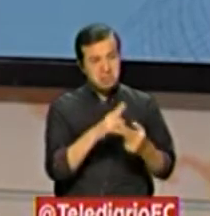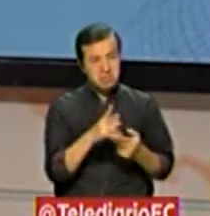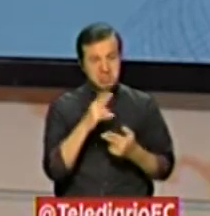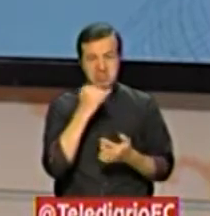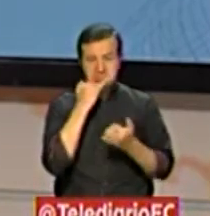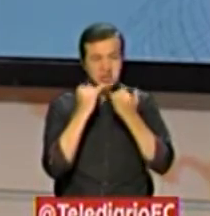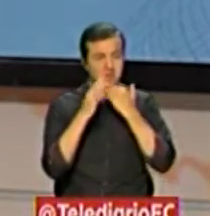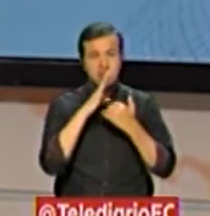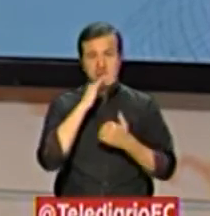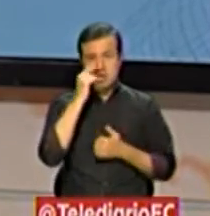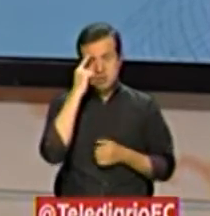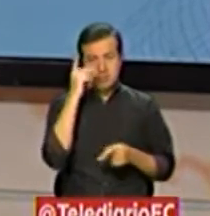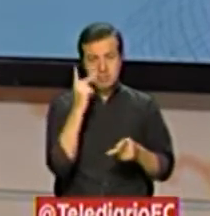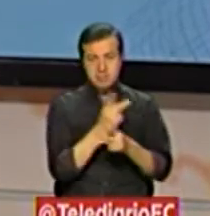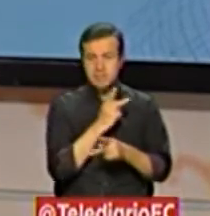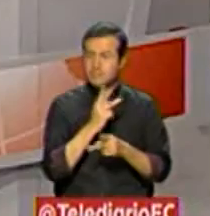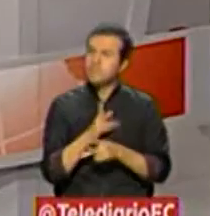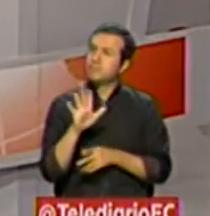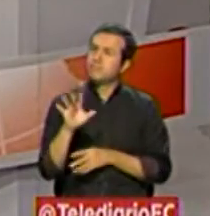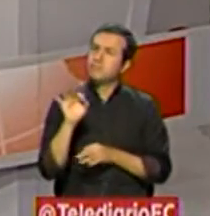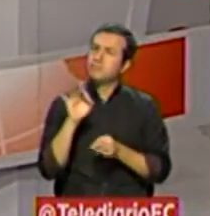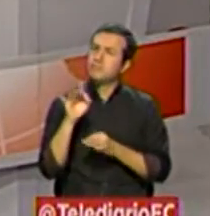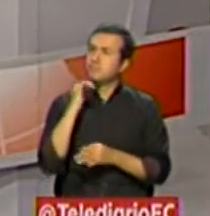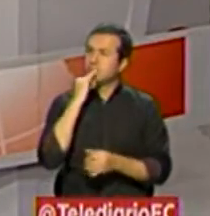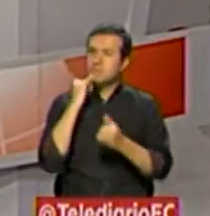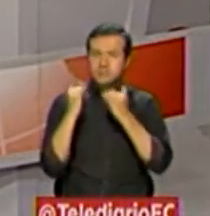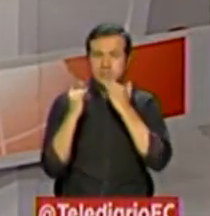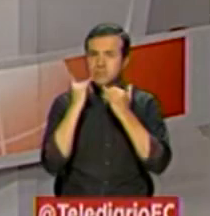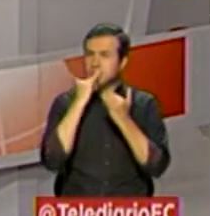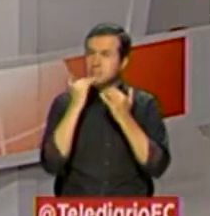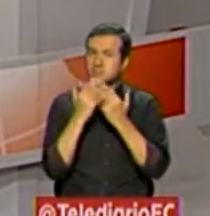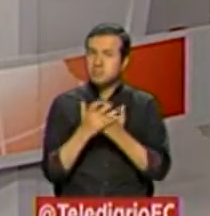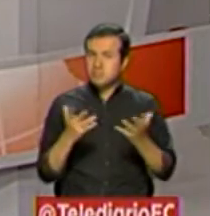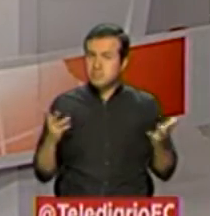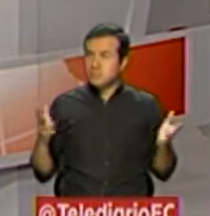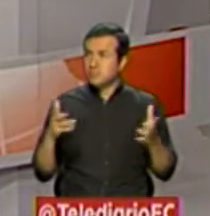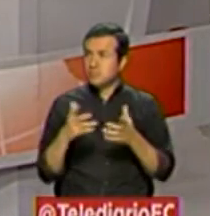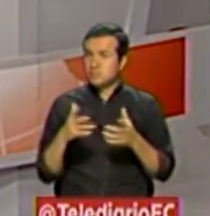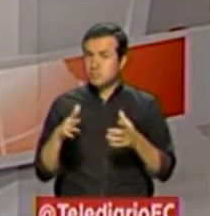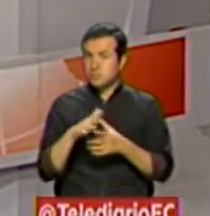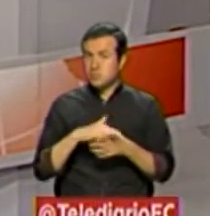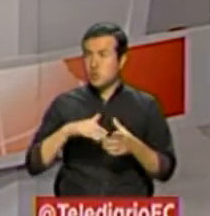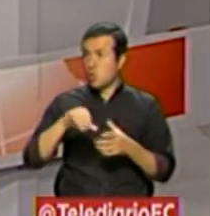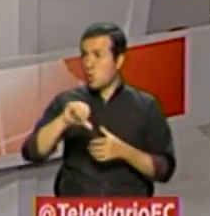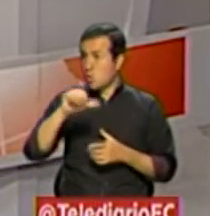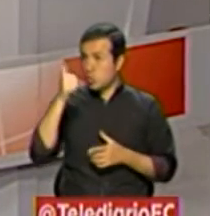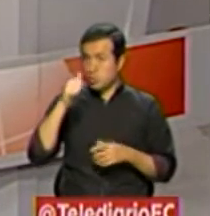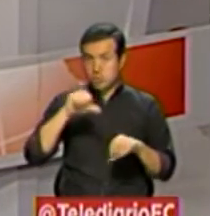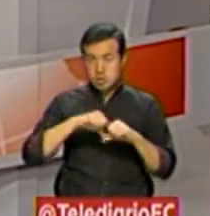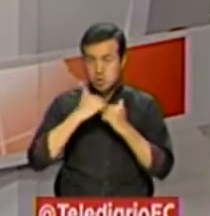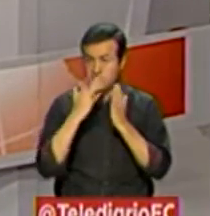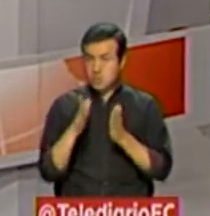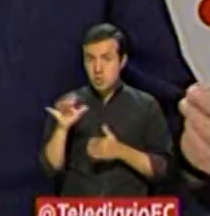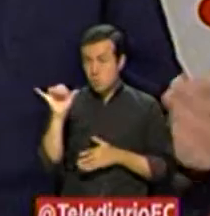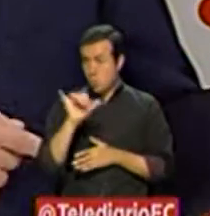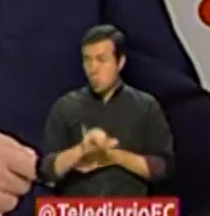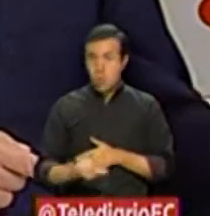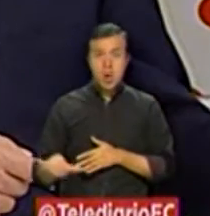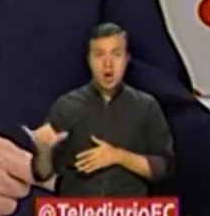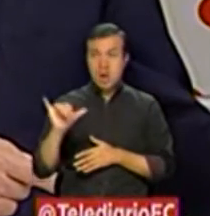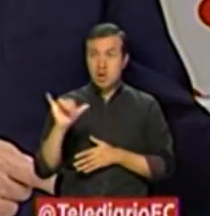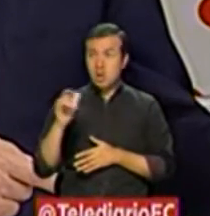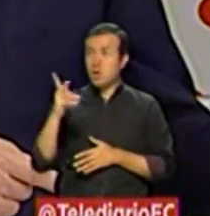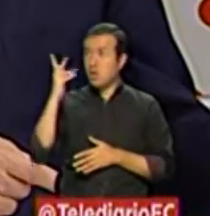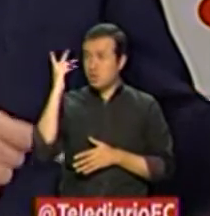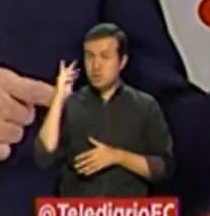del Correato. Sin embargo, pero permíteme, son conductas que tienen mucho que ver con las conductas de otros asambleístas que serán y que fueron